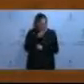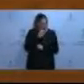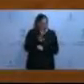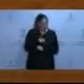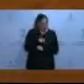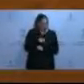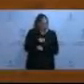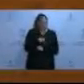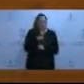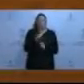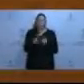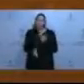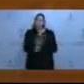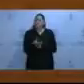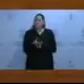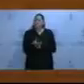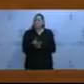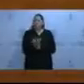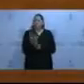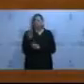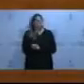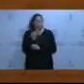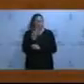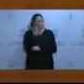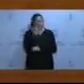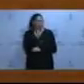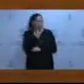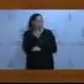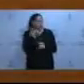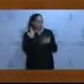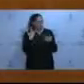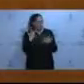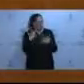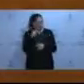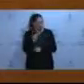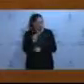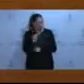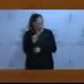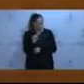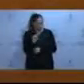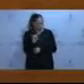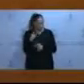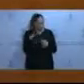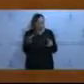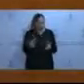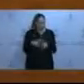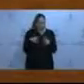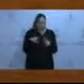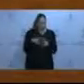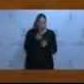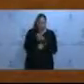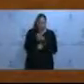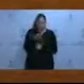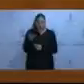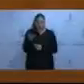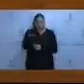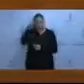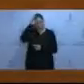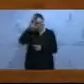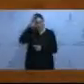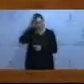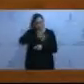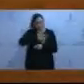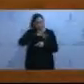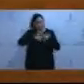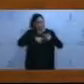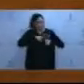todo, ¿de dónde sale esto de que deben ser al menos 10 minutos? Todas las sociedades científicas de medicina familiar y comunitaria,